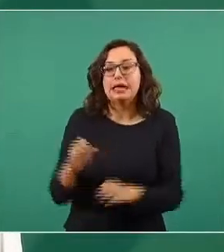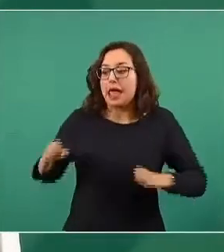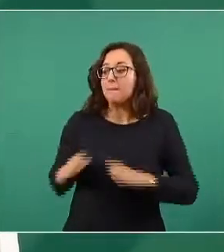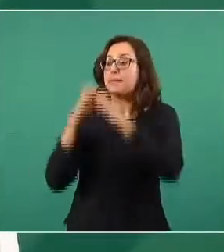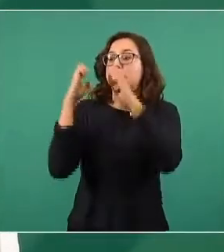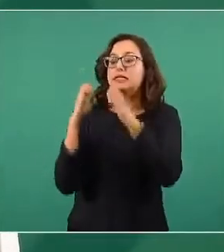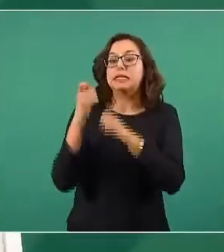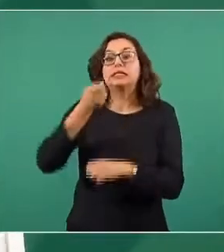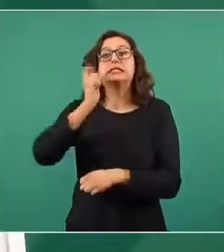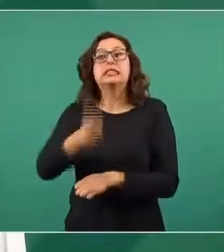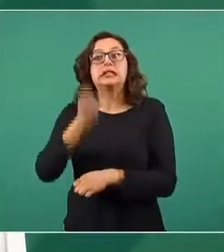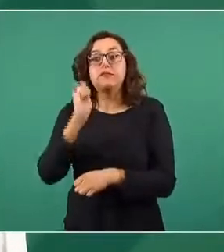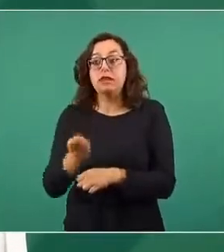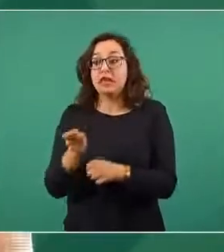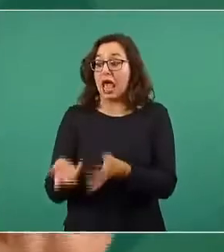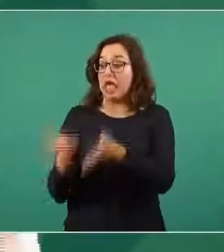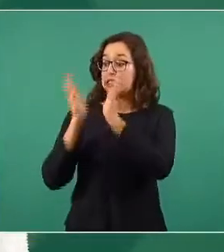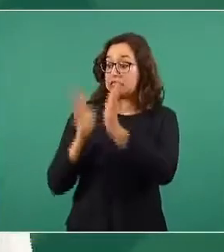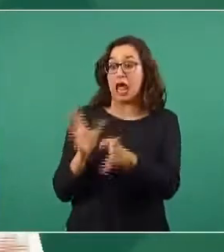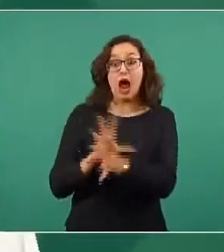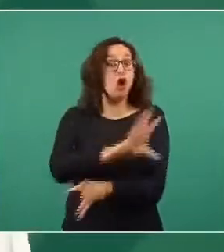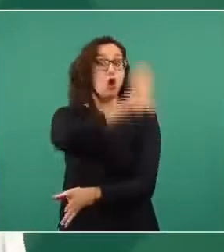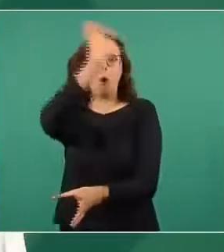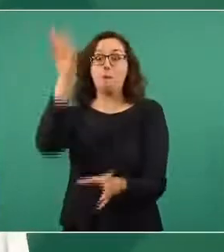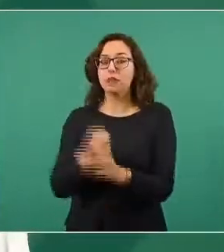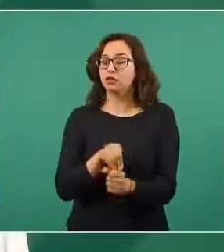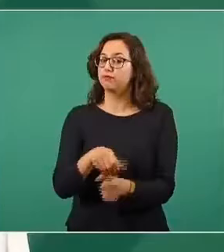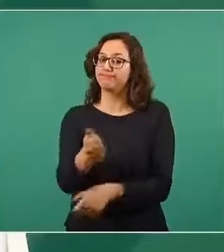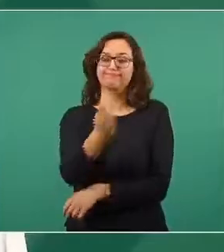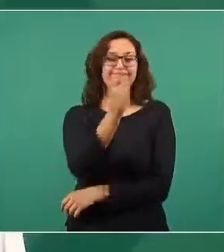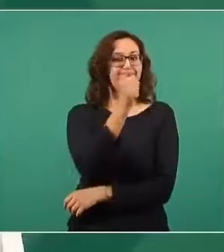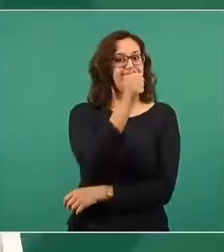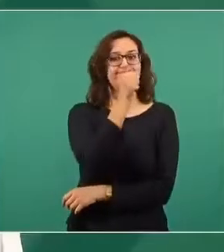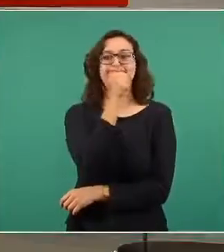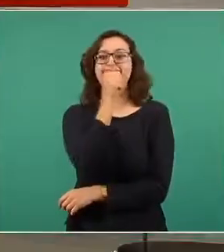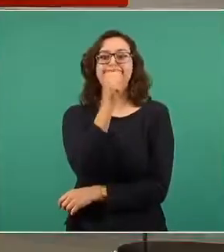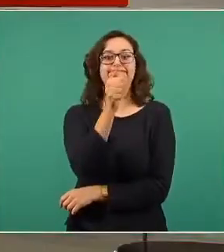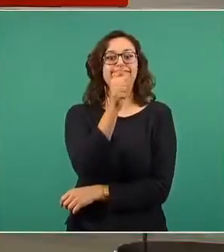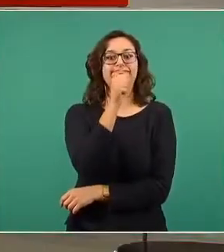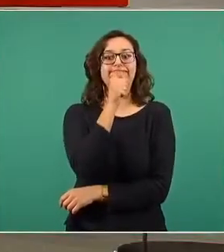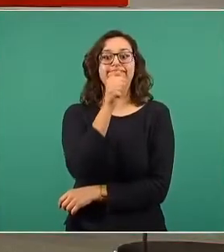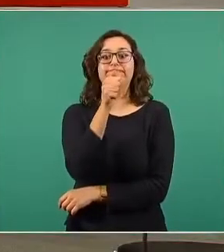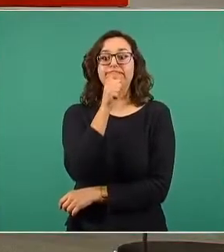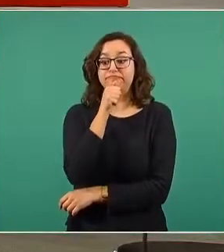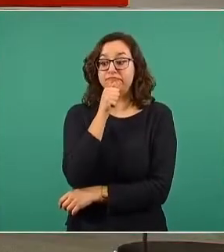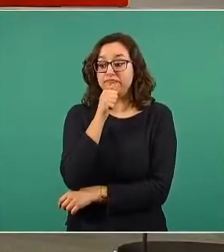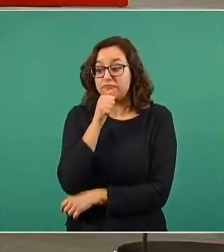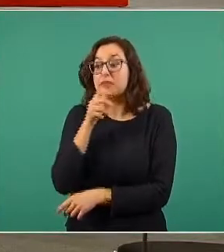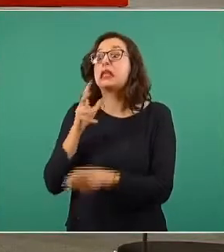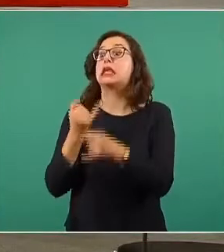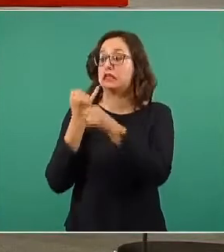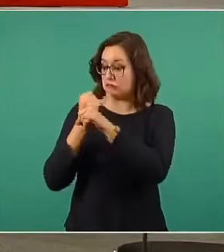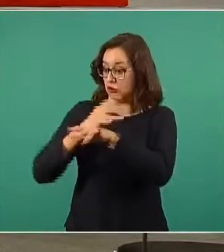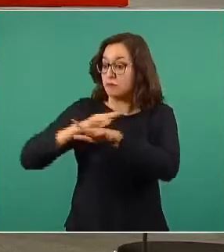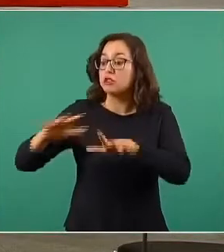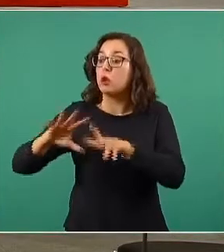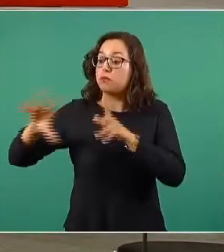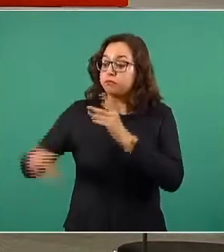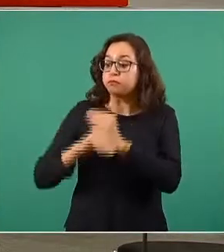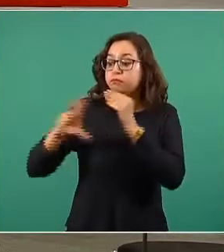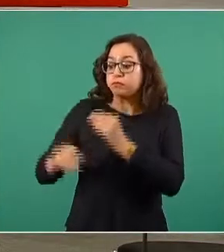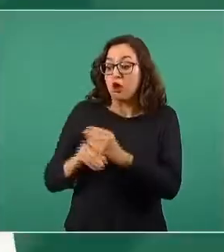confiere esta autorización con reglas muy semejantes entre los países cuando se tiene suficientes elementos de